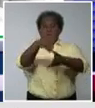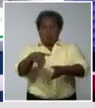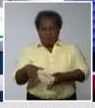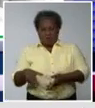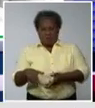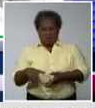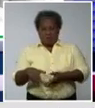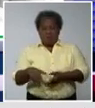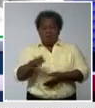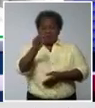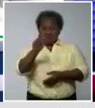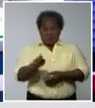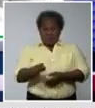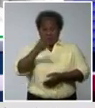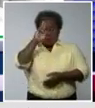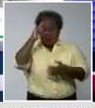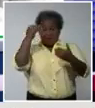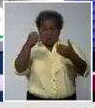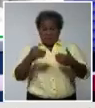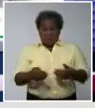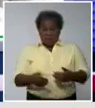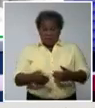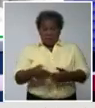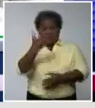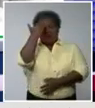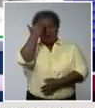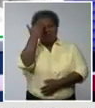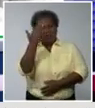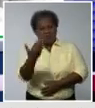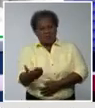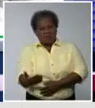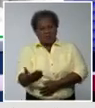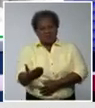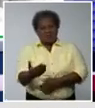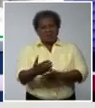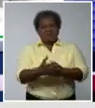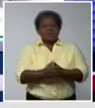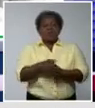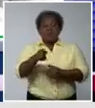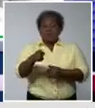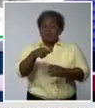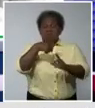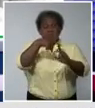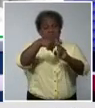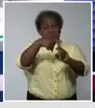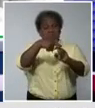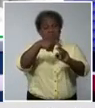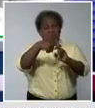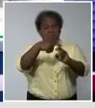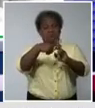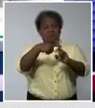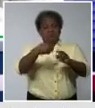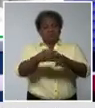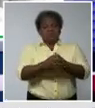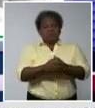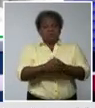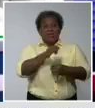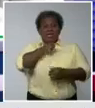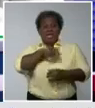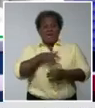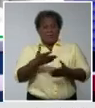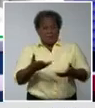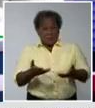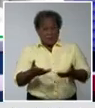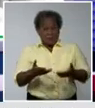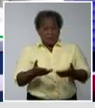salud a todo lo largo y ancho del territorio nacional es muy positivo. Y un ejemplo de ello es